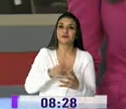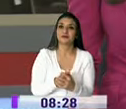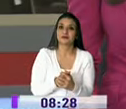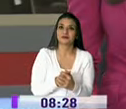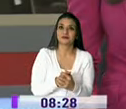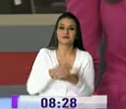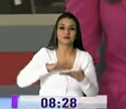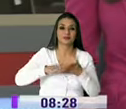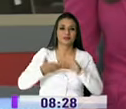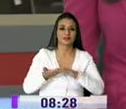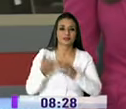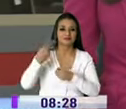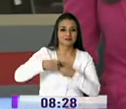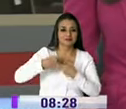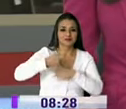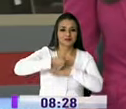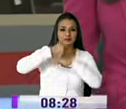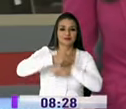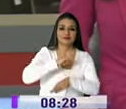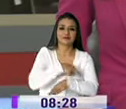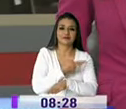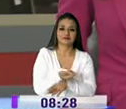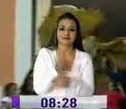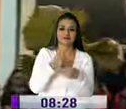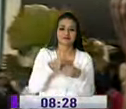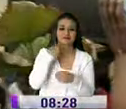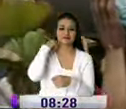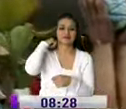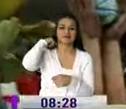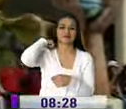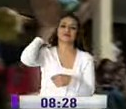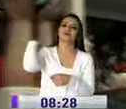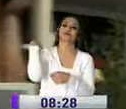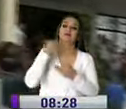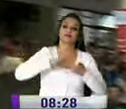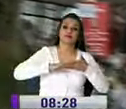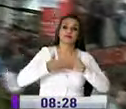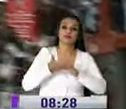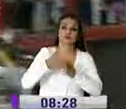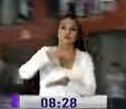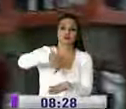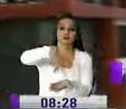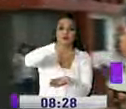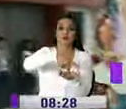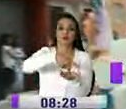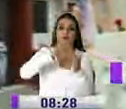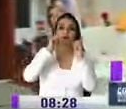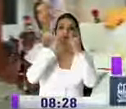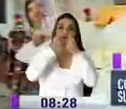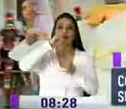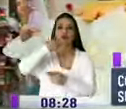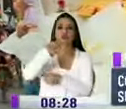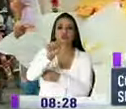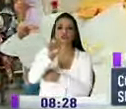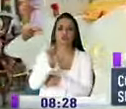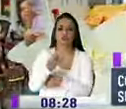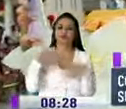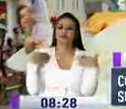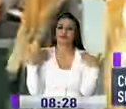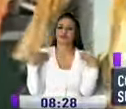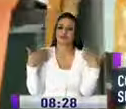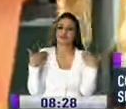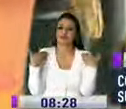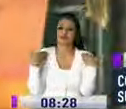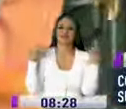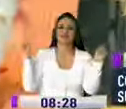la comunidad y también las autoridades religiosas. La comunidad de la parroquia de San José Obrero vivió con júbilo el camino hacia